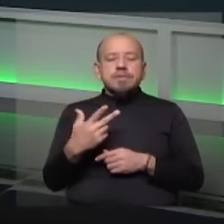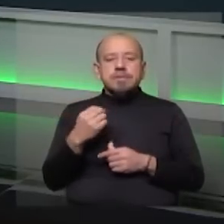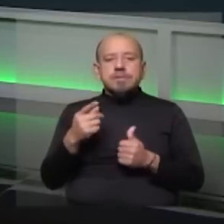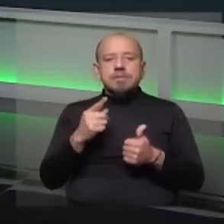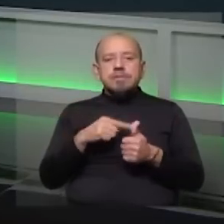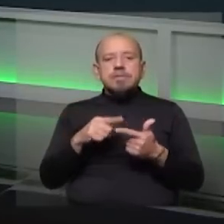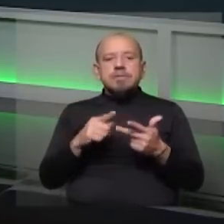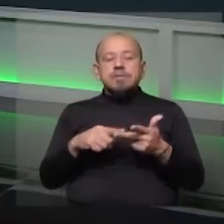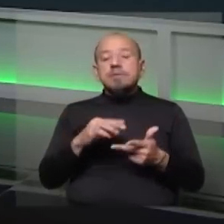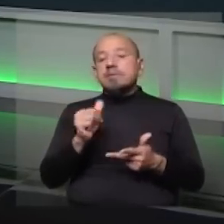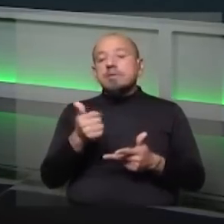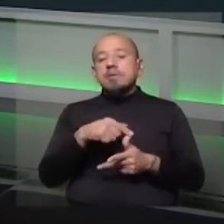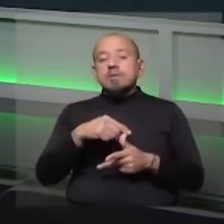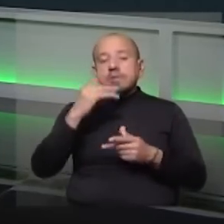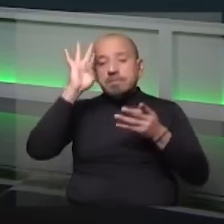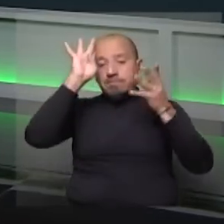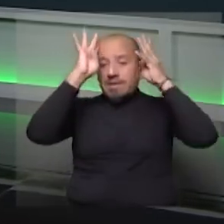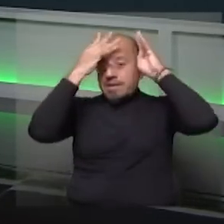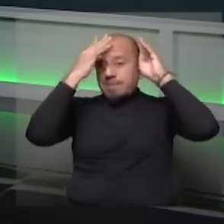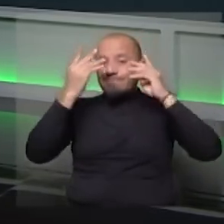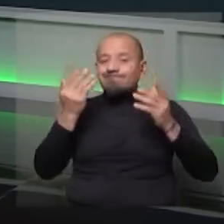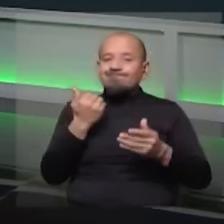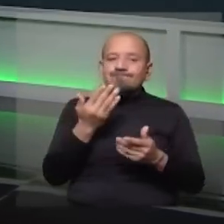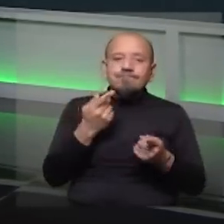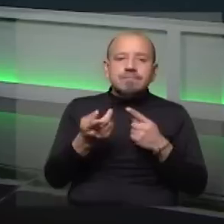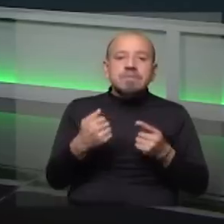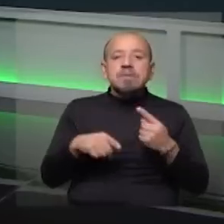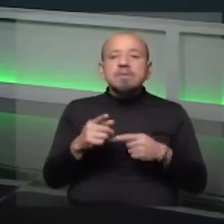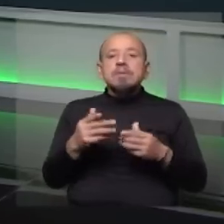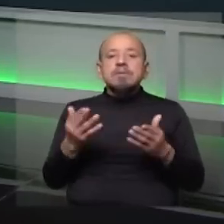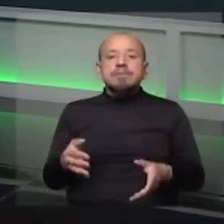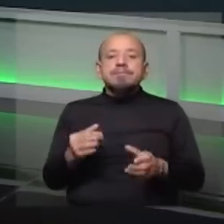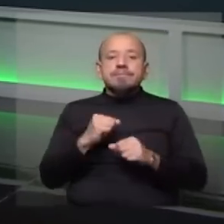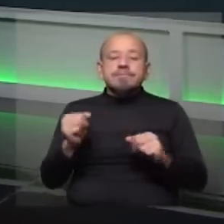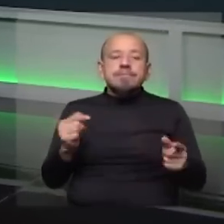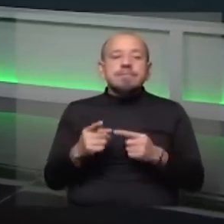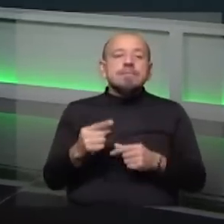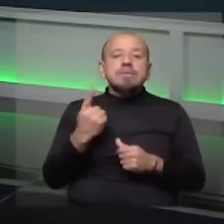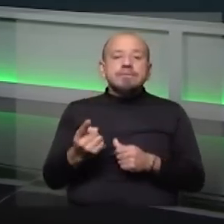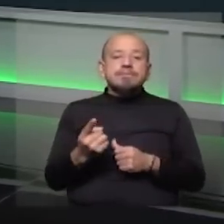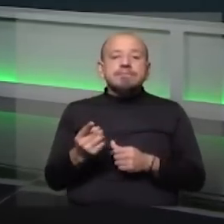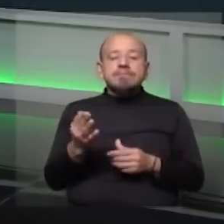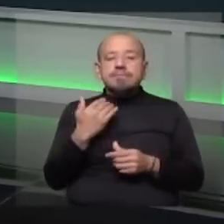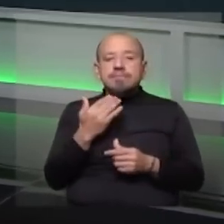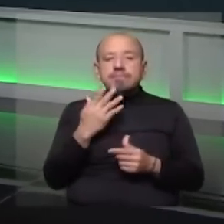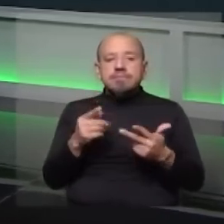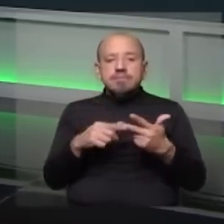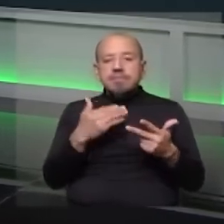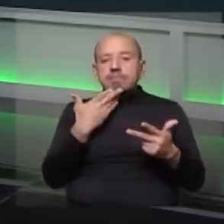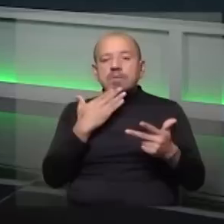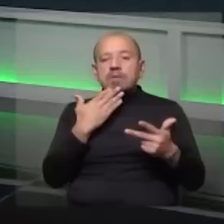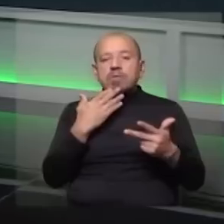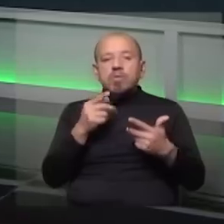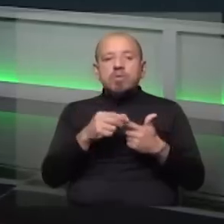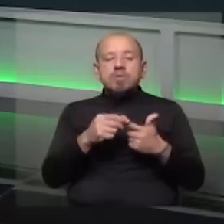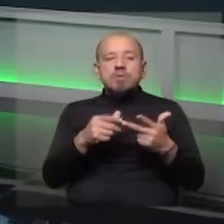va a ganar mi ley eso dicen las encuestas no le va a alcanzar para lograrlo en primera vuelta habrá que ver la duda está en quién lo